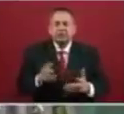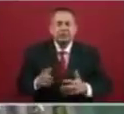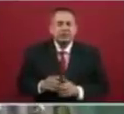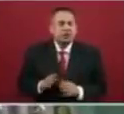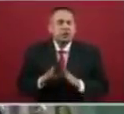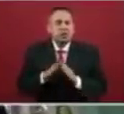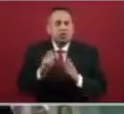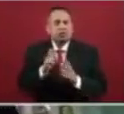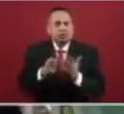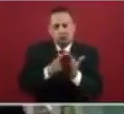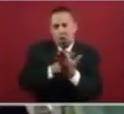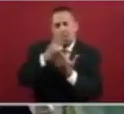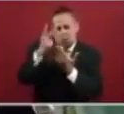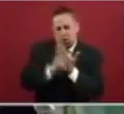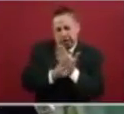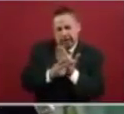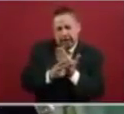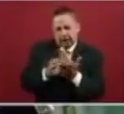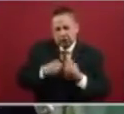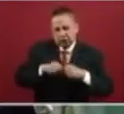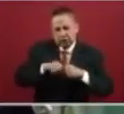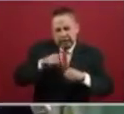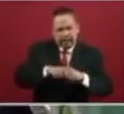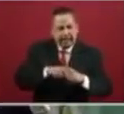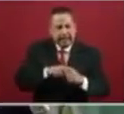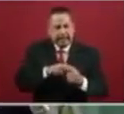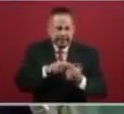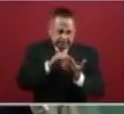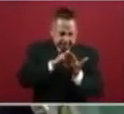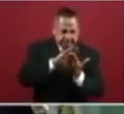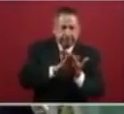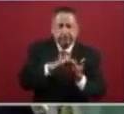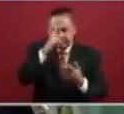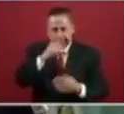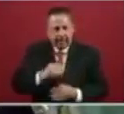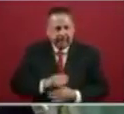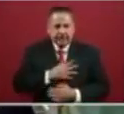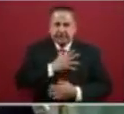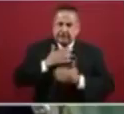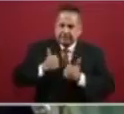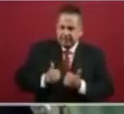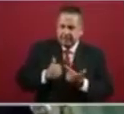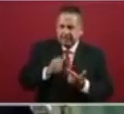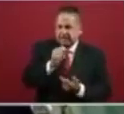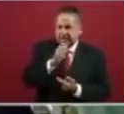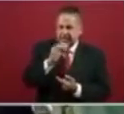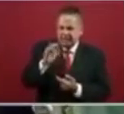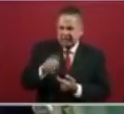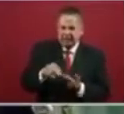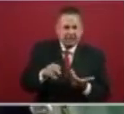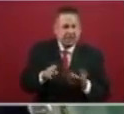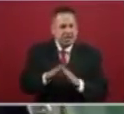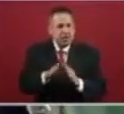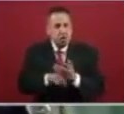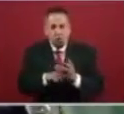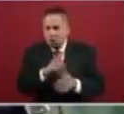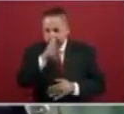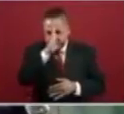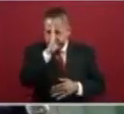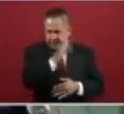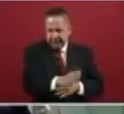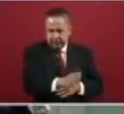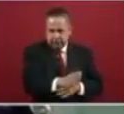mediante los programas sociales y de bienestar llegan de manera